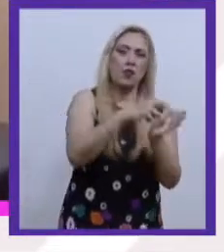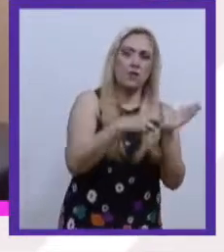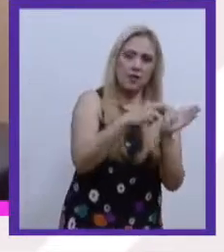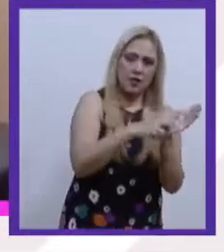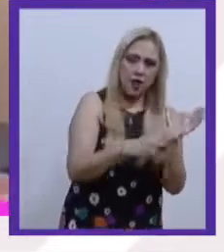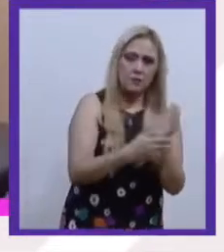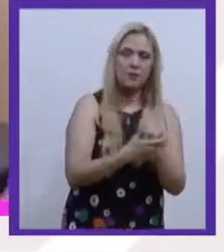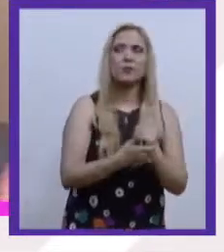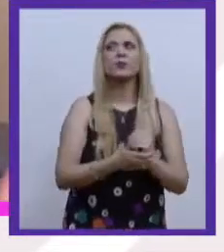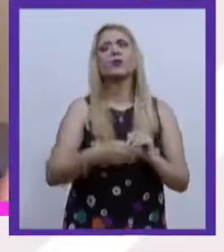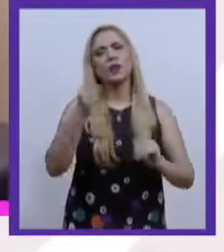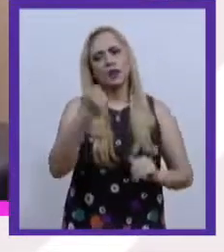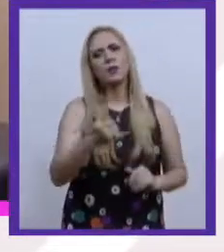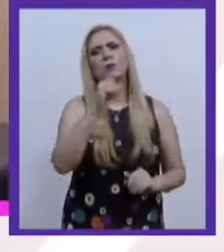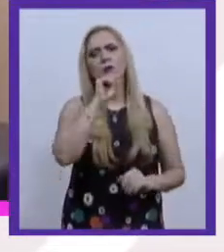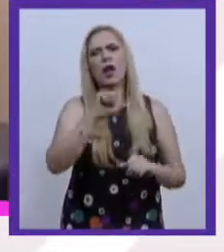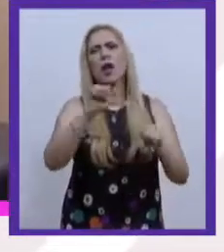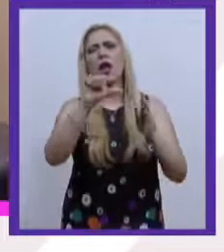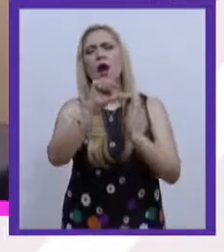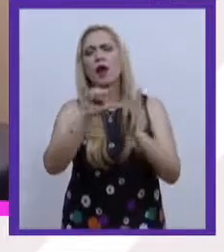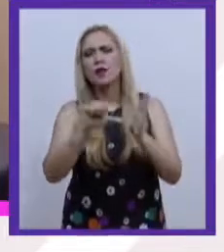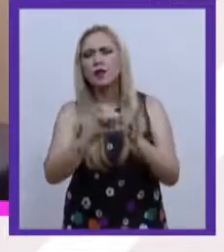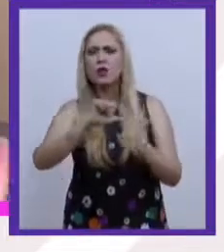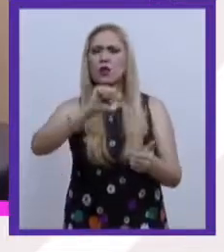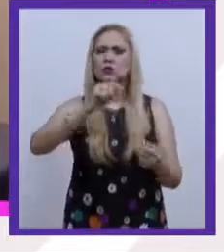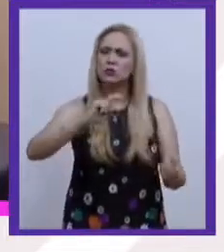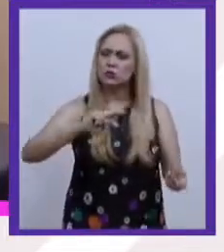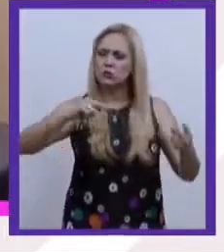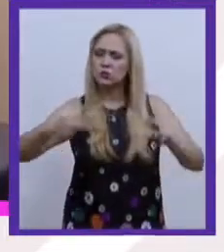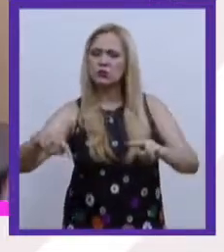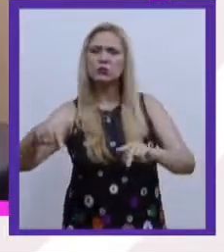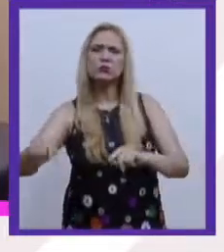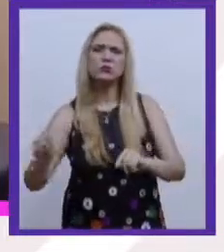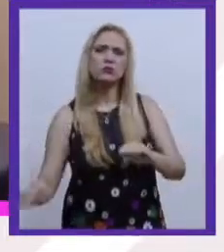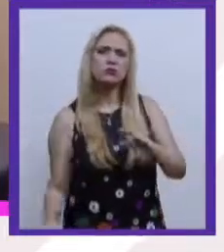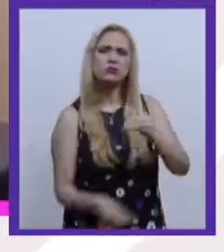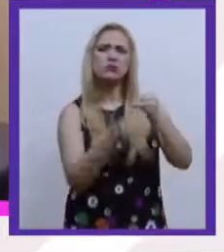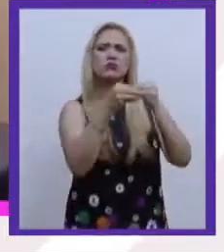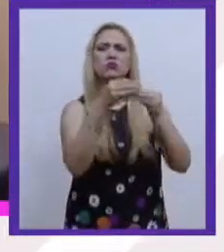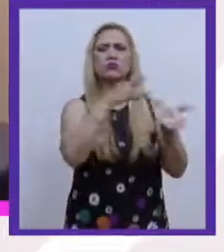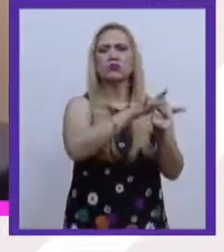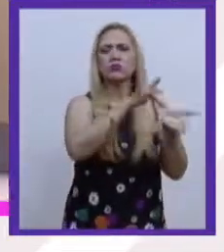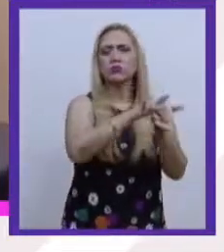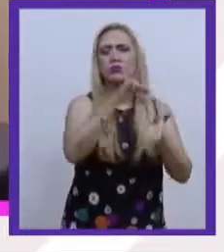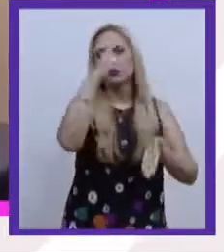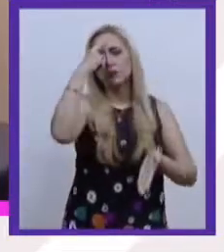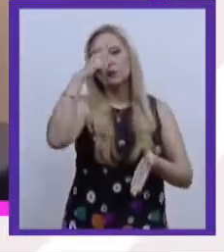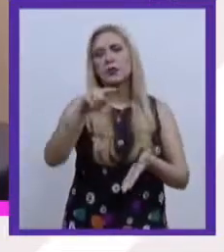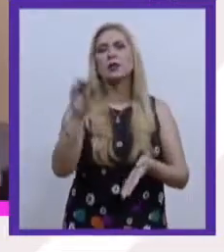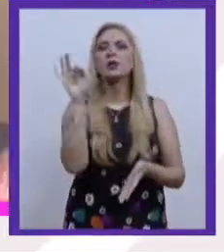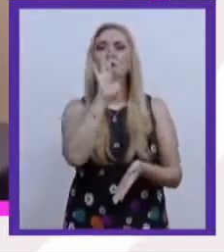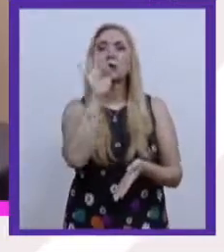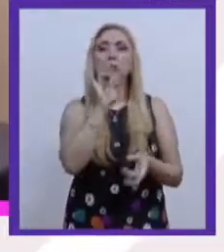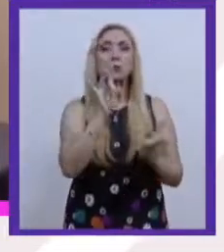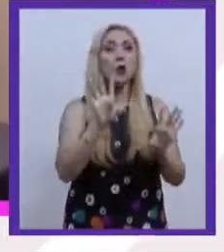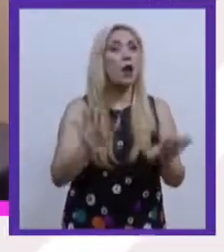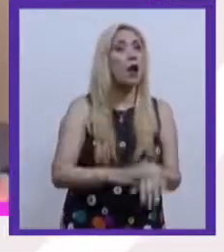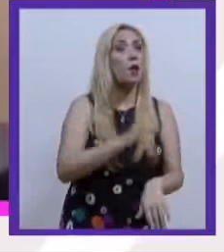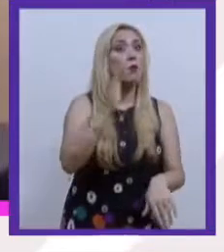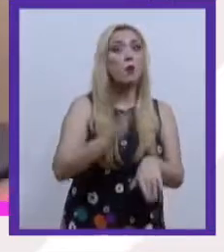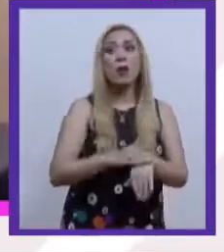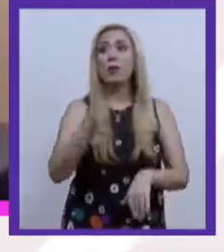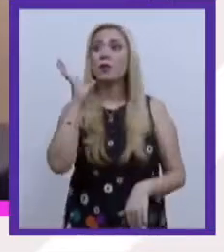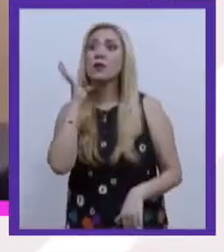una serie de artículos transitorios que hablan justamente de la parte transitoria de una vez que fuera aprobada por